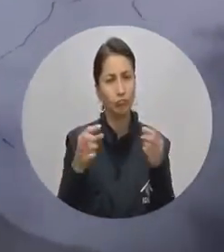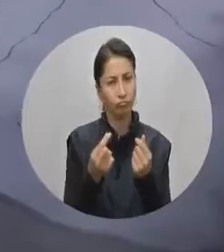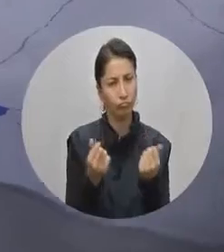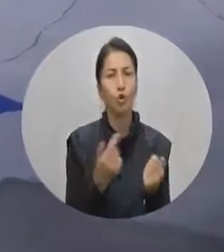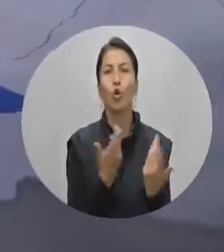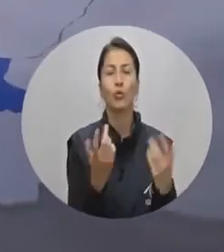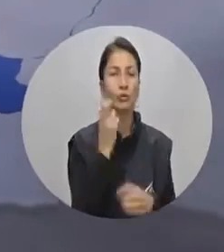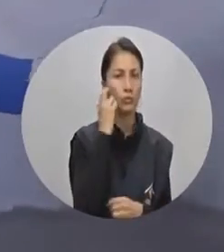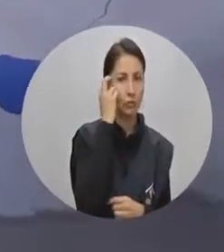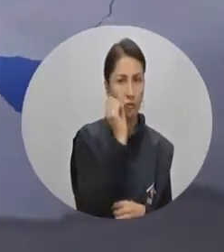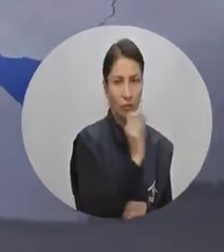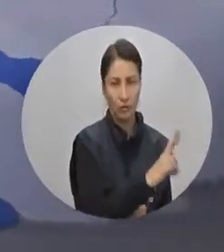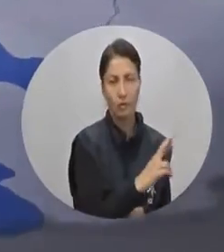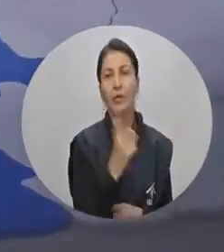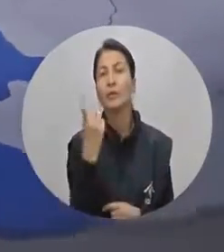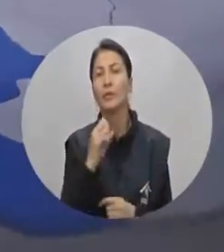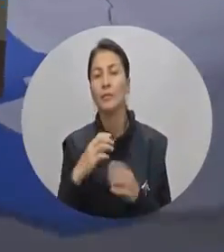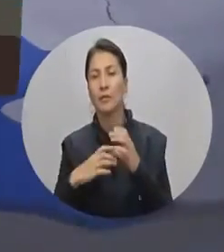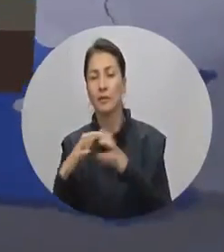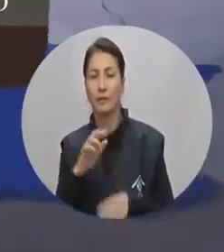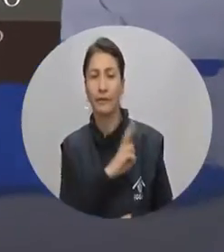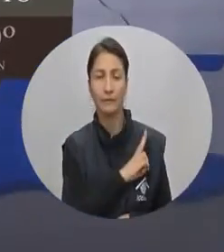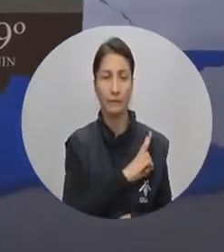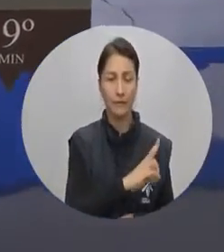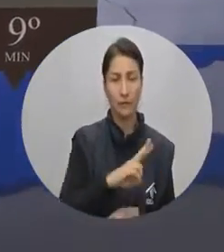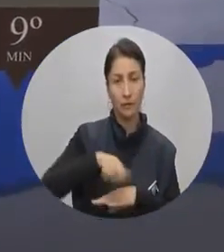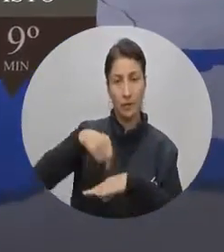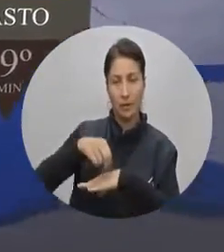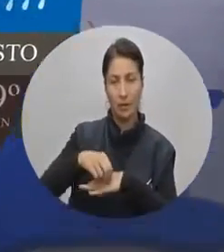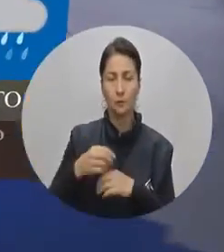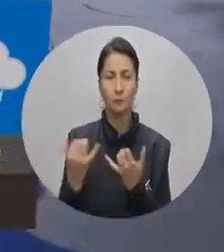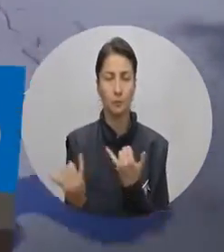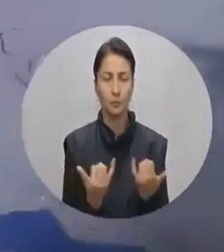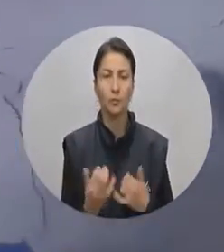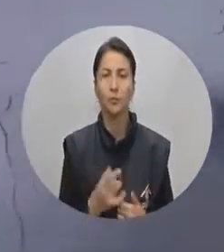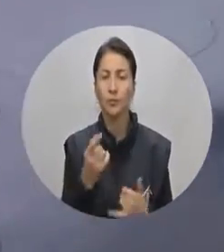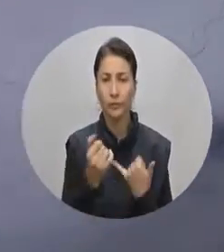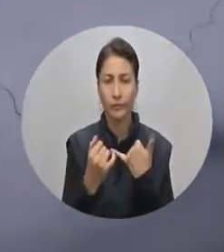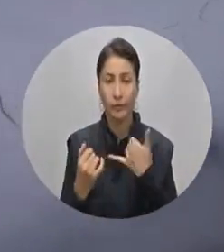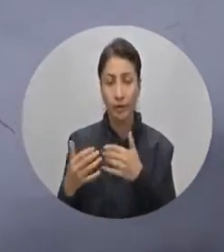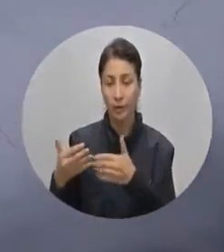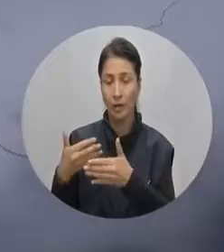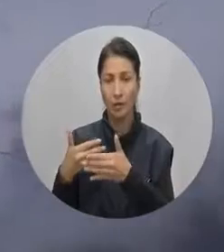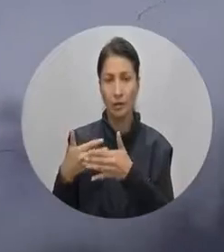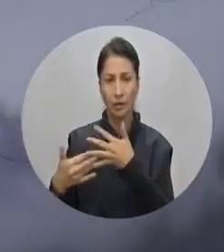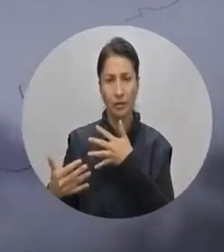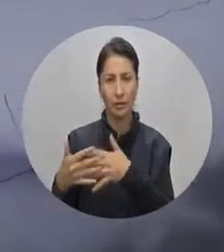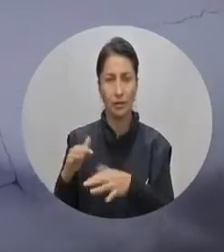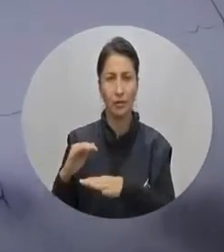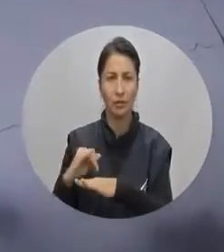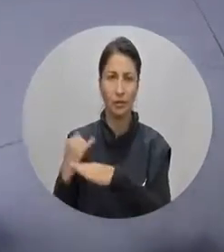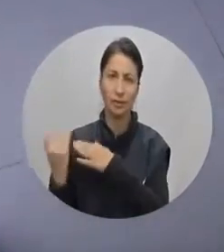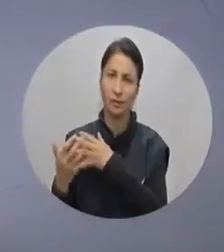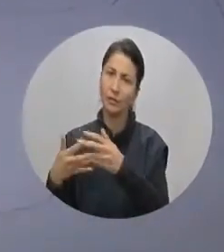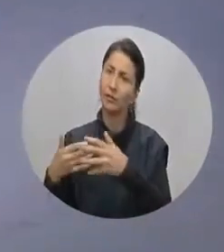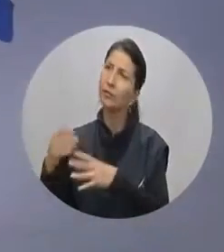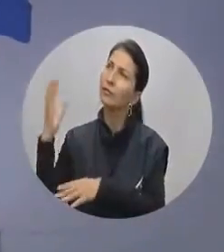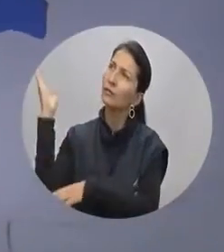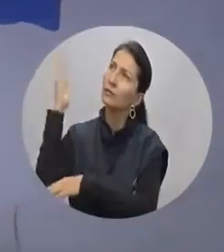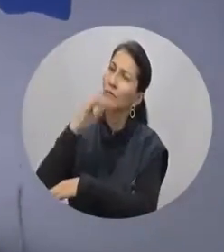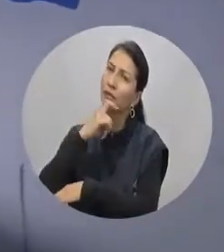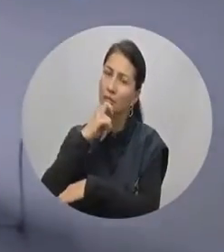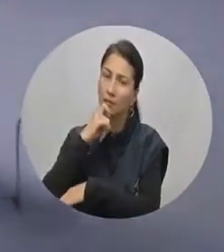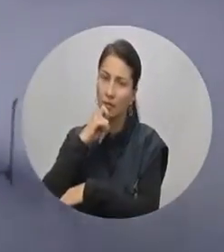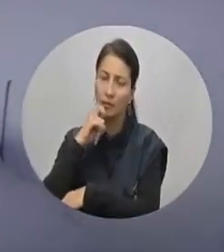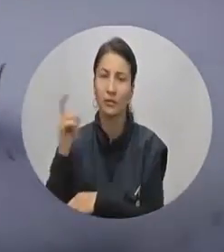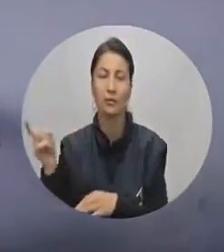intensidad en el oriente del Chocó, en sectores de Cauca, Valle del Cauca y Nariño. En San Andrés y Providencia se mantendrá seca la noche con